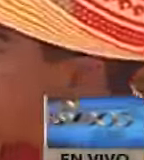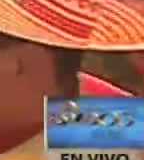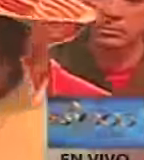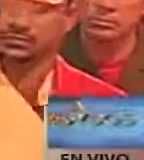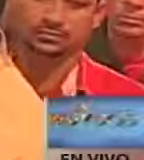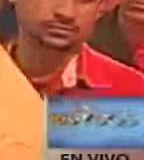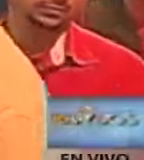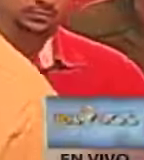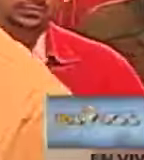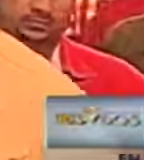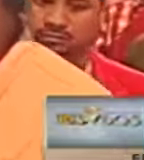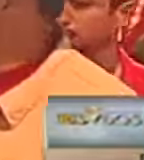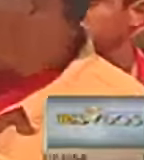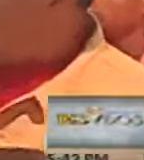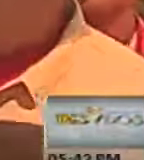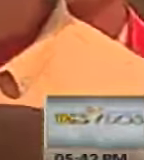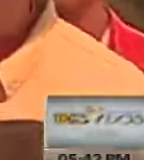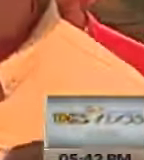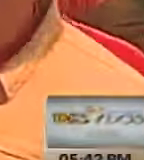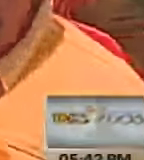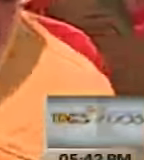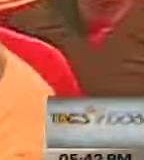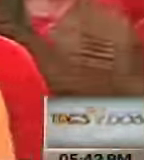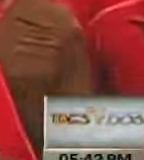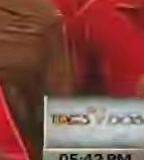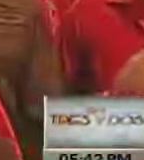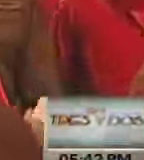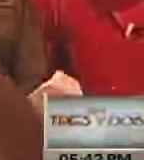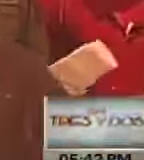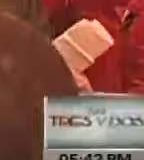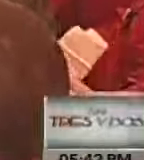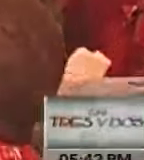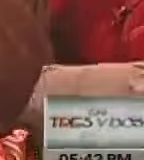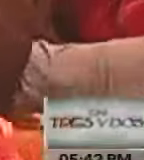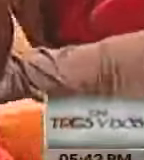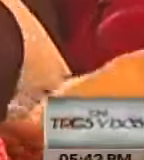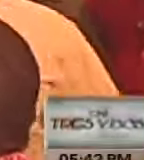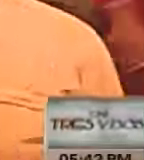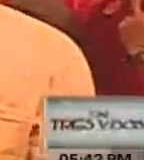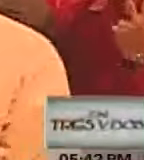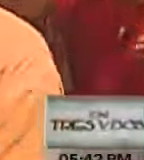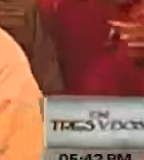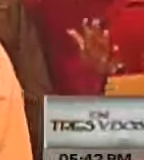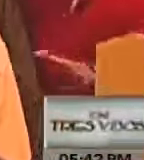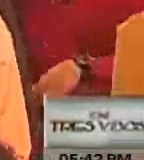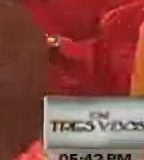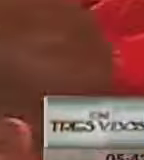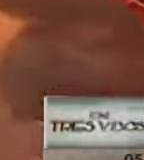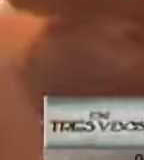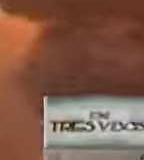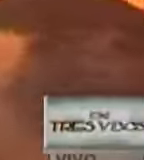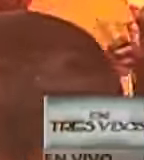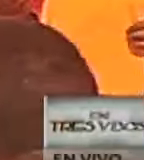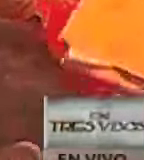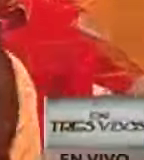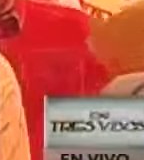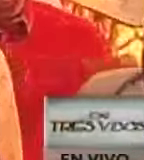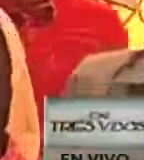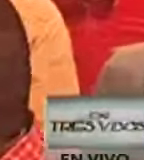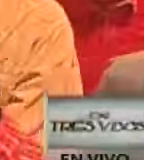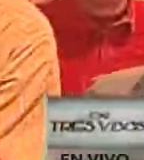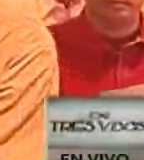Estamos aquí en el día de hoy pidiéndole el apoyo, el respaldo a nuestro presidente para que nuestra